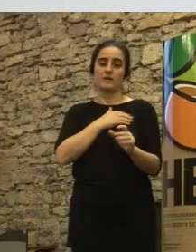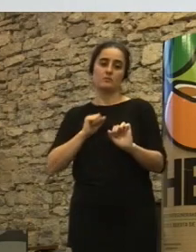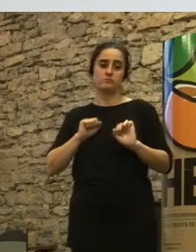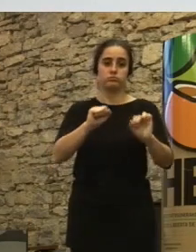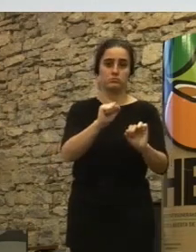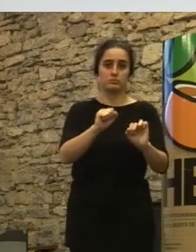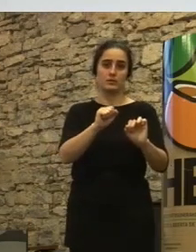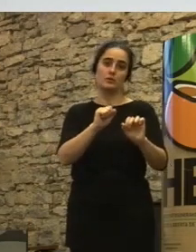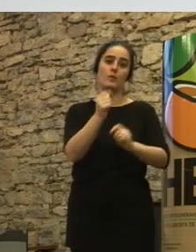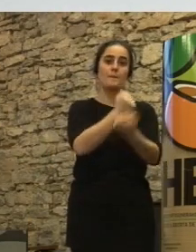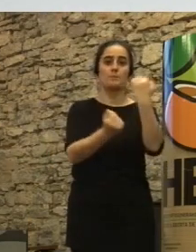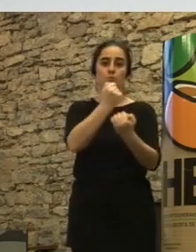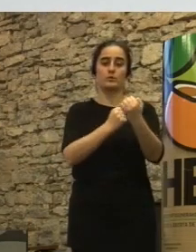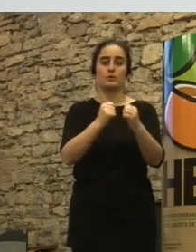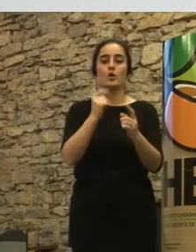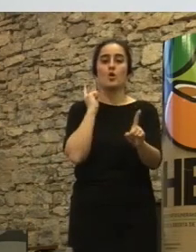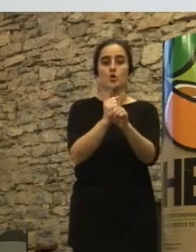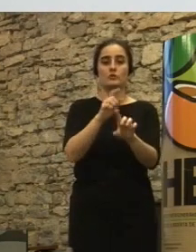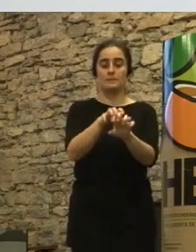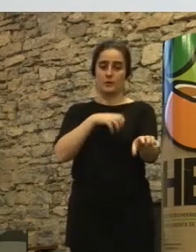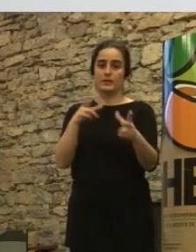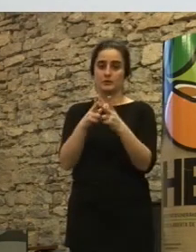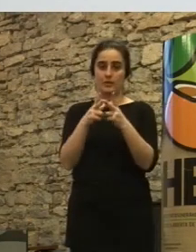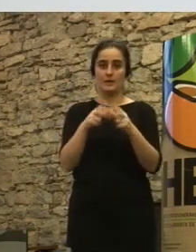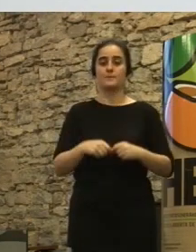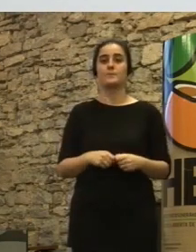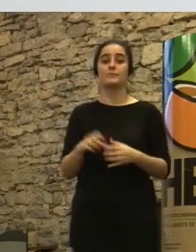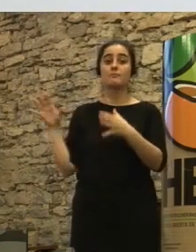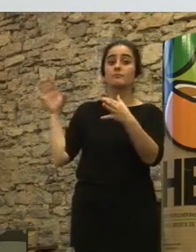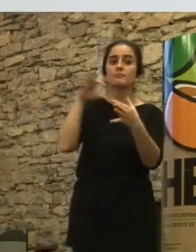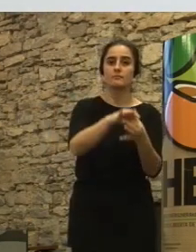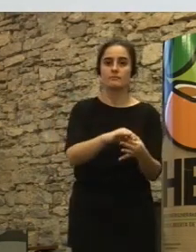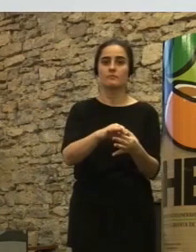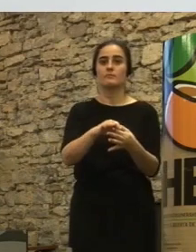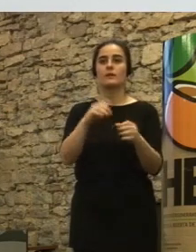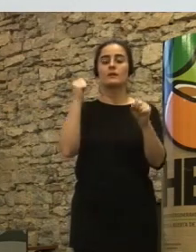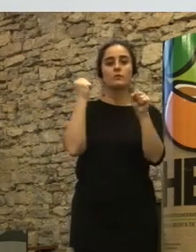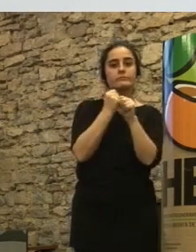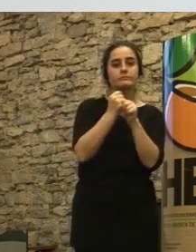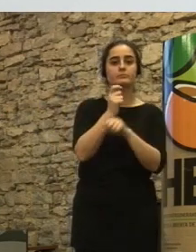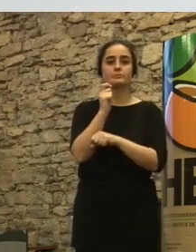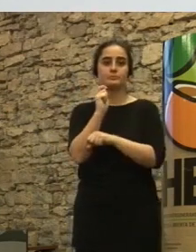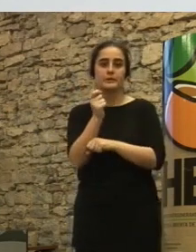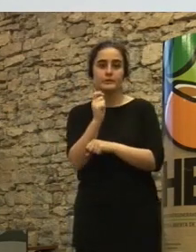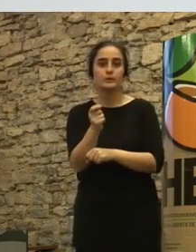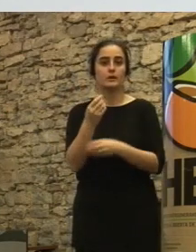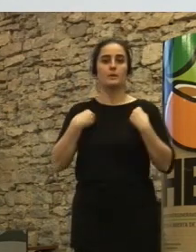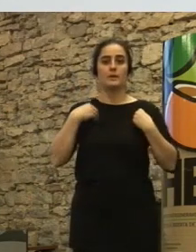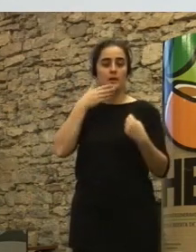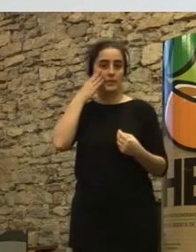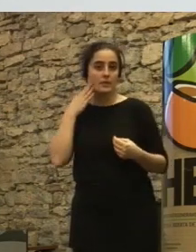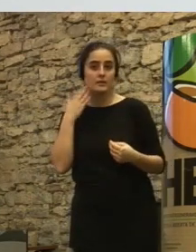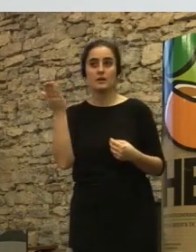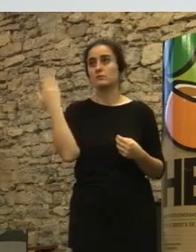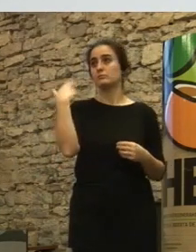económico contra la mayoría social. Horren harira, lana pentsioak eta bizitza duinak lelopean joan den